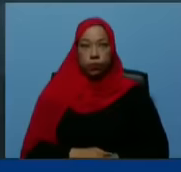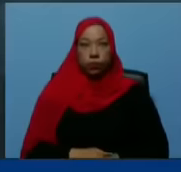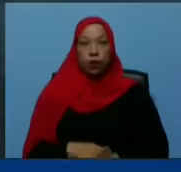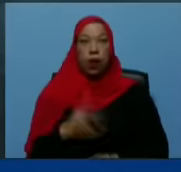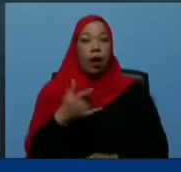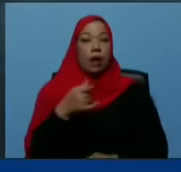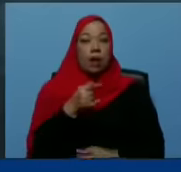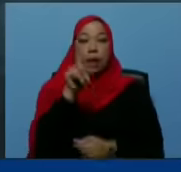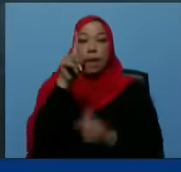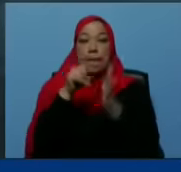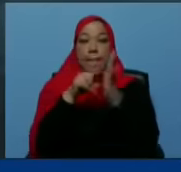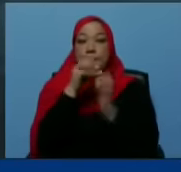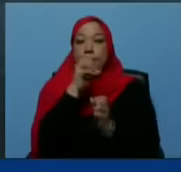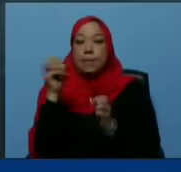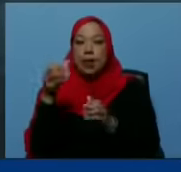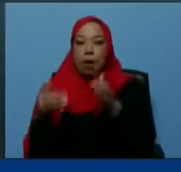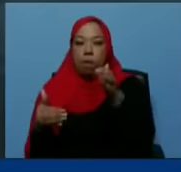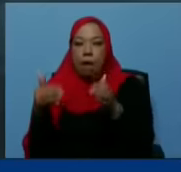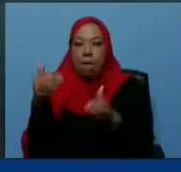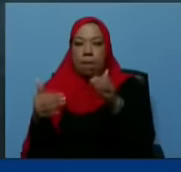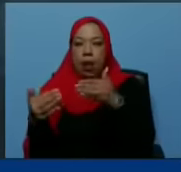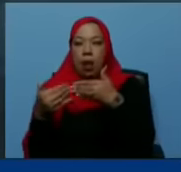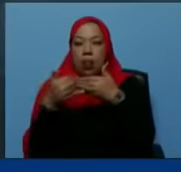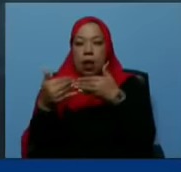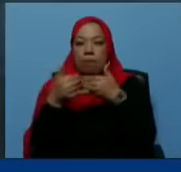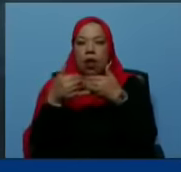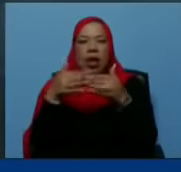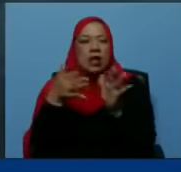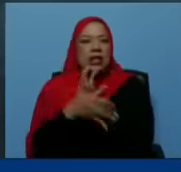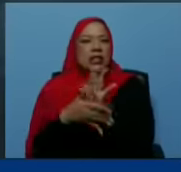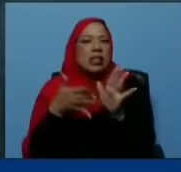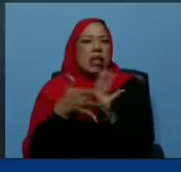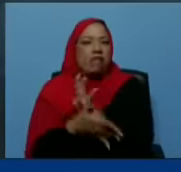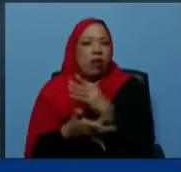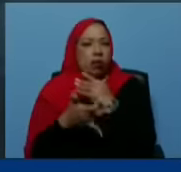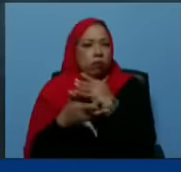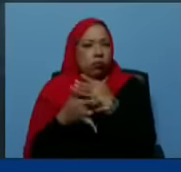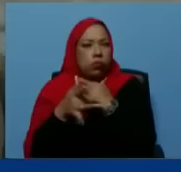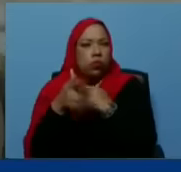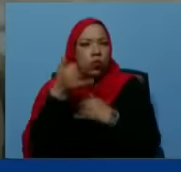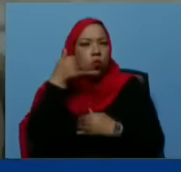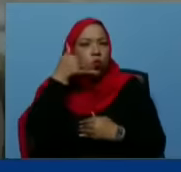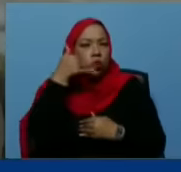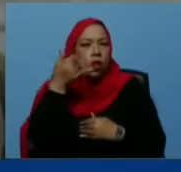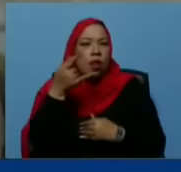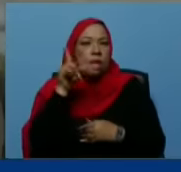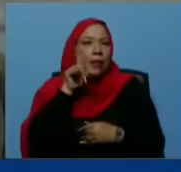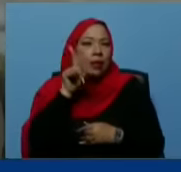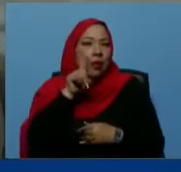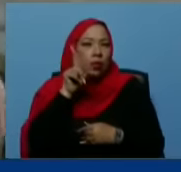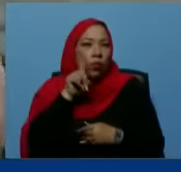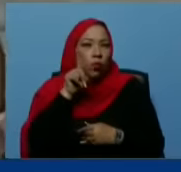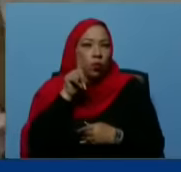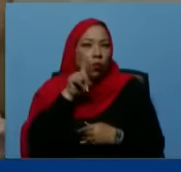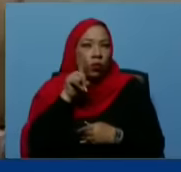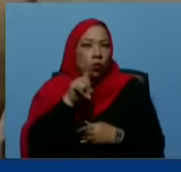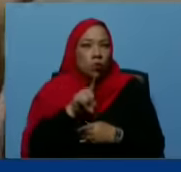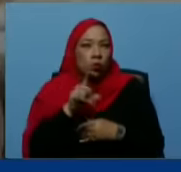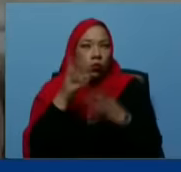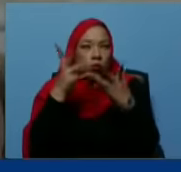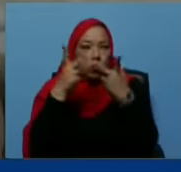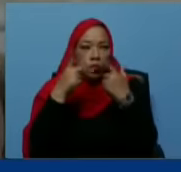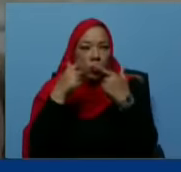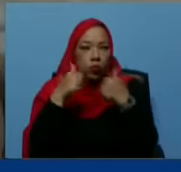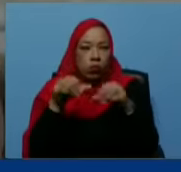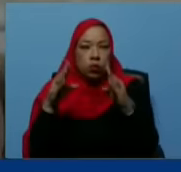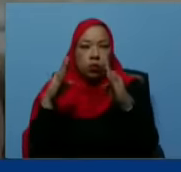Miles de bots. ¿Qué es un bot? Es un teléfono falso. Pon tú en un